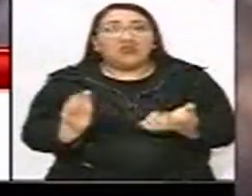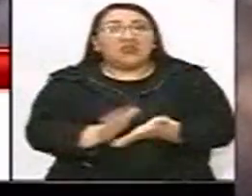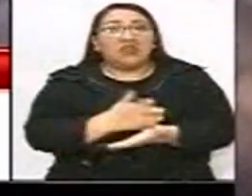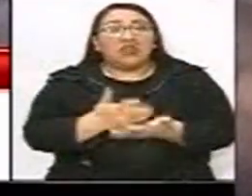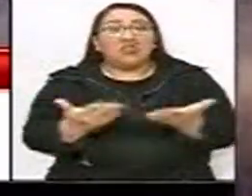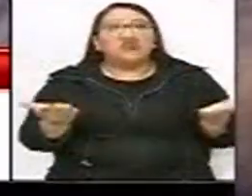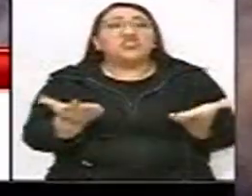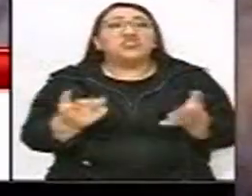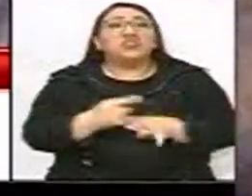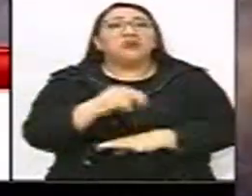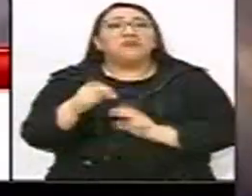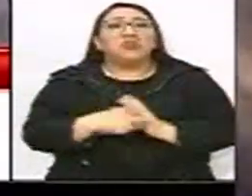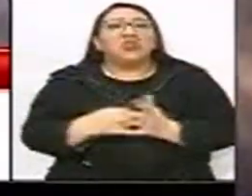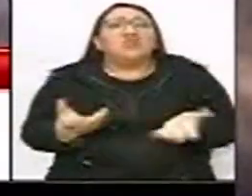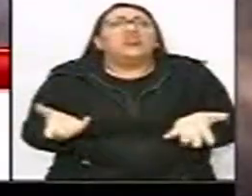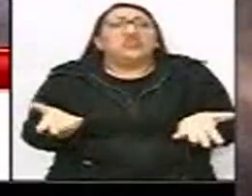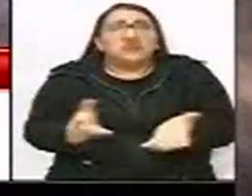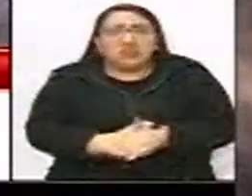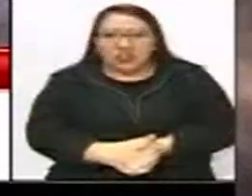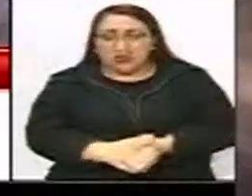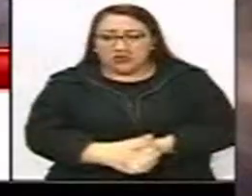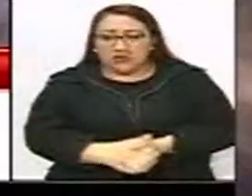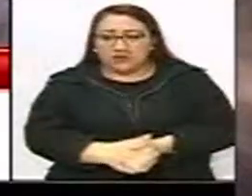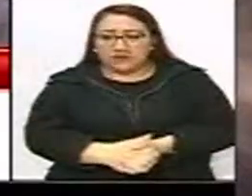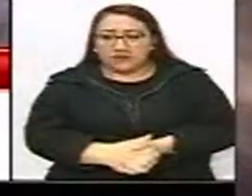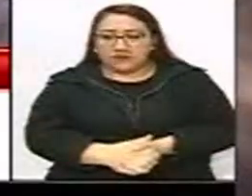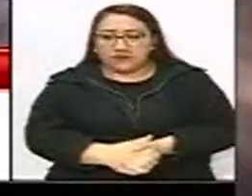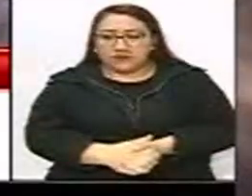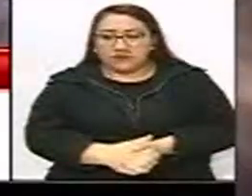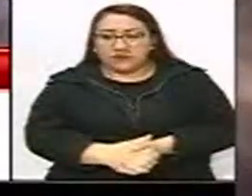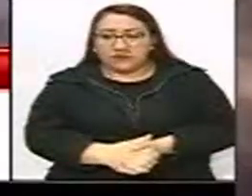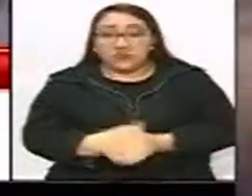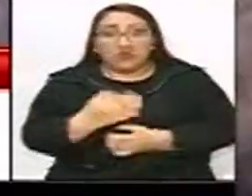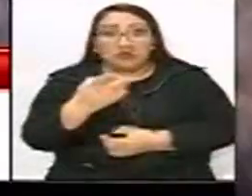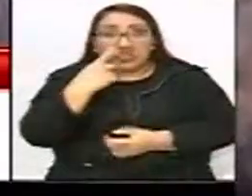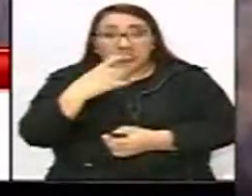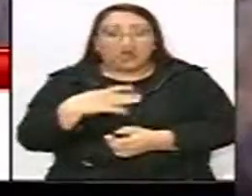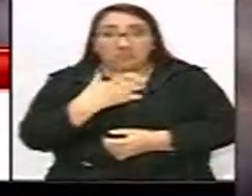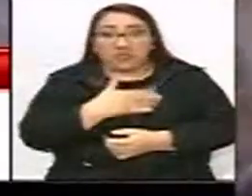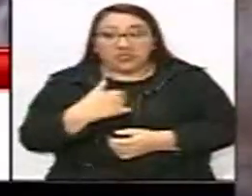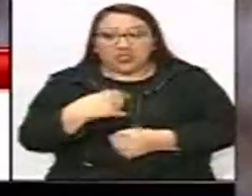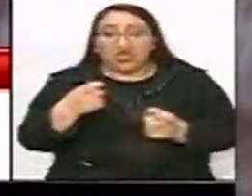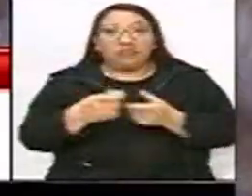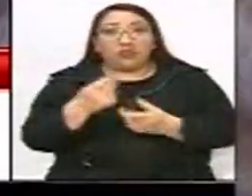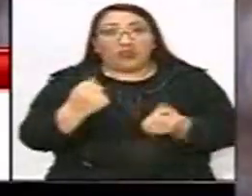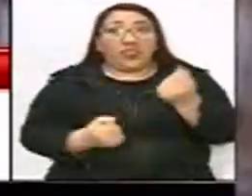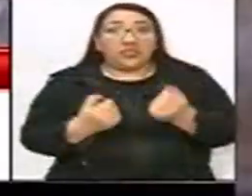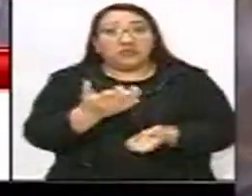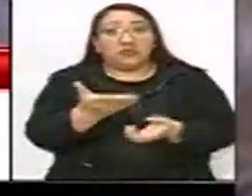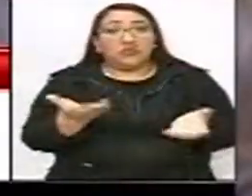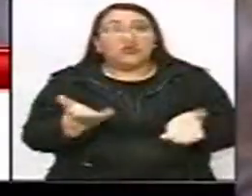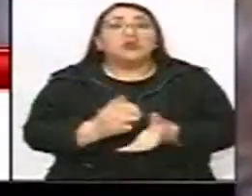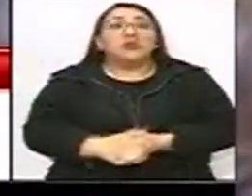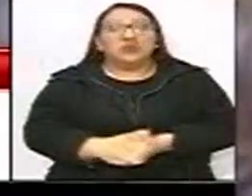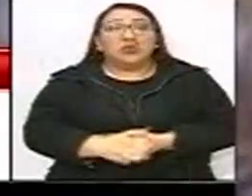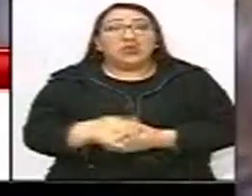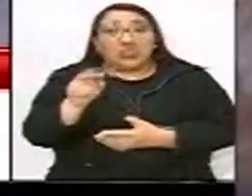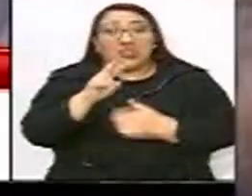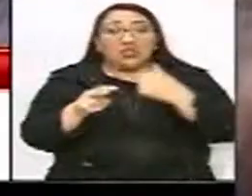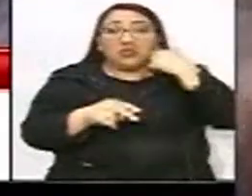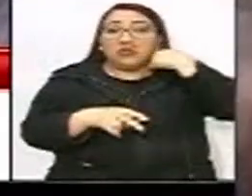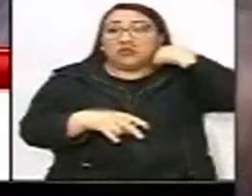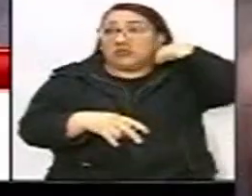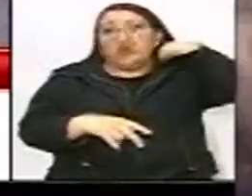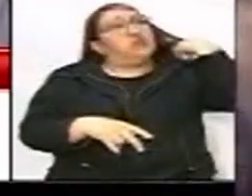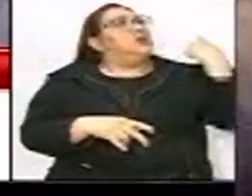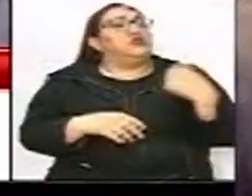sabe dónde está el proyecto. Aquí está el sello. Yo le pido al señor presidente de la Comisión de Transportes que le diga a sus asesores por qué no le